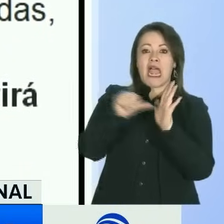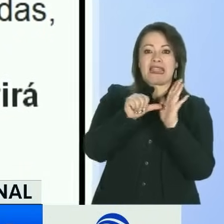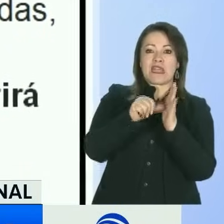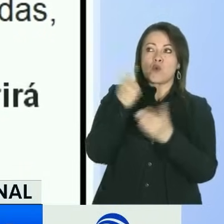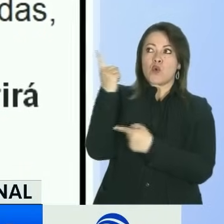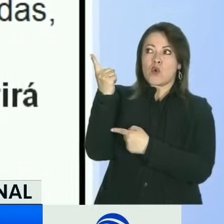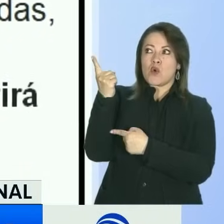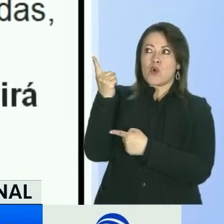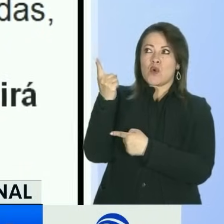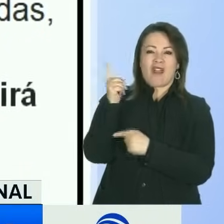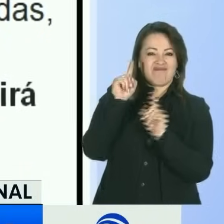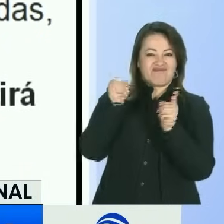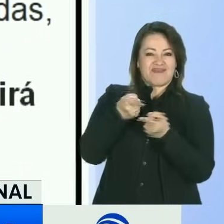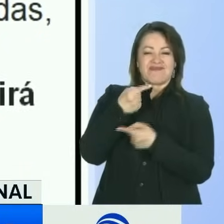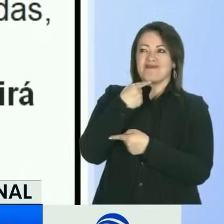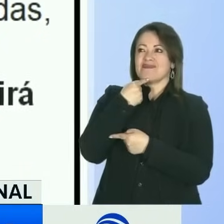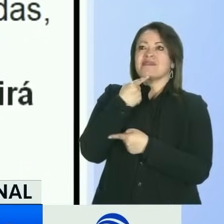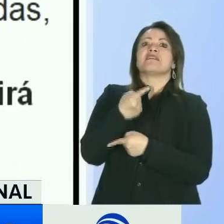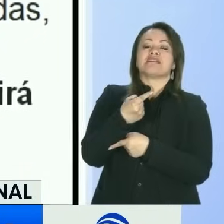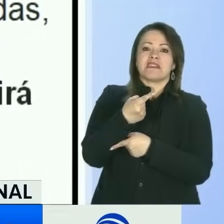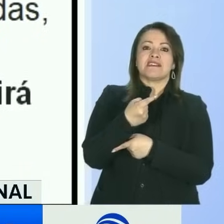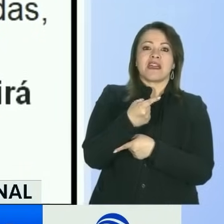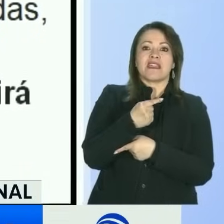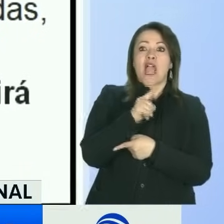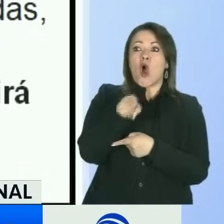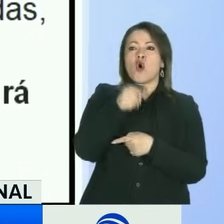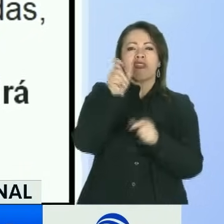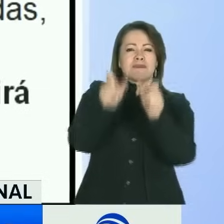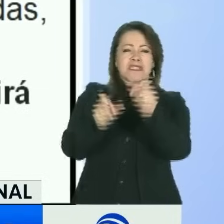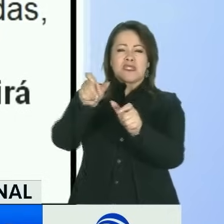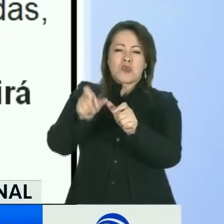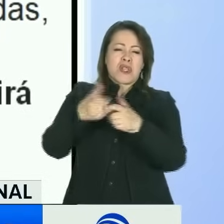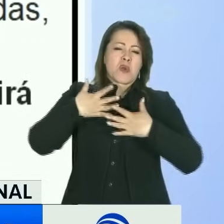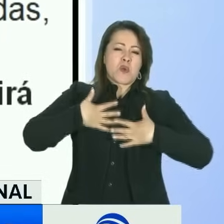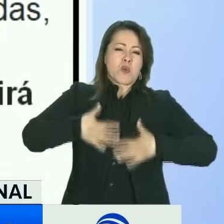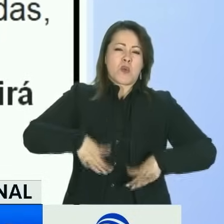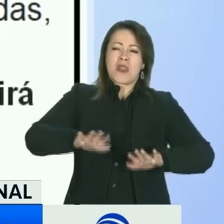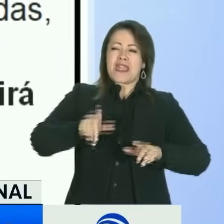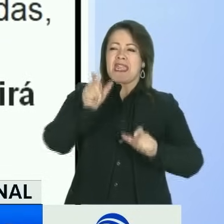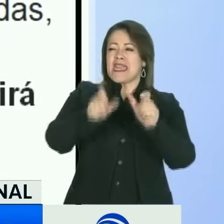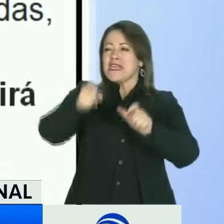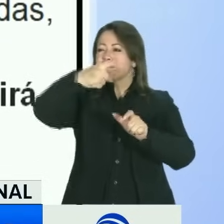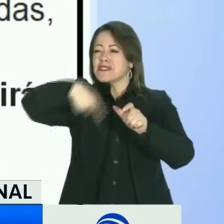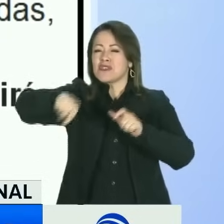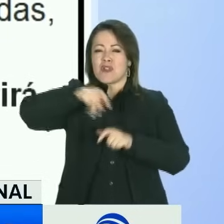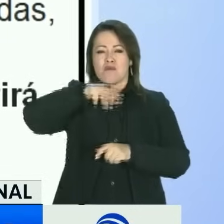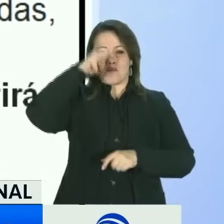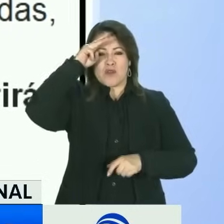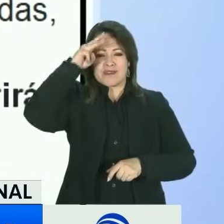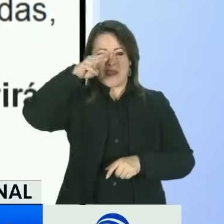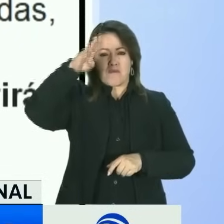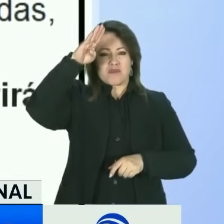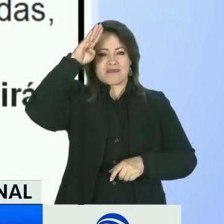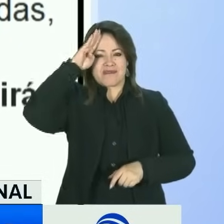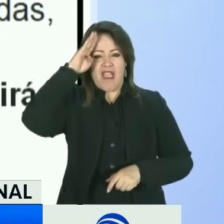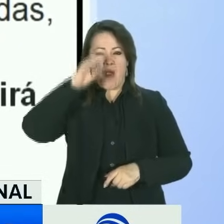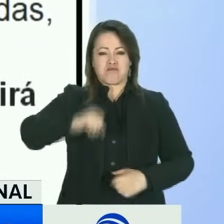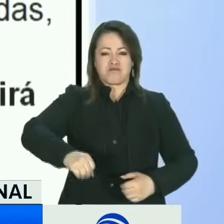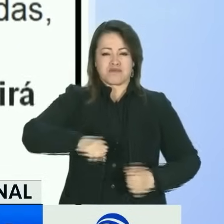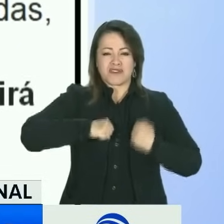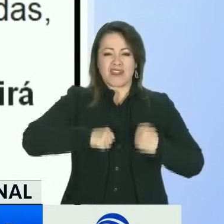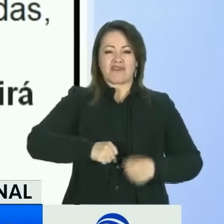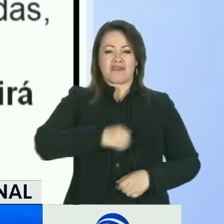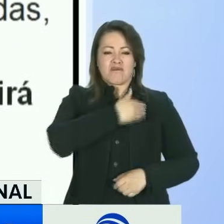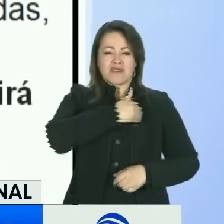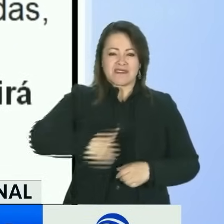personal de las Fuerzas Armadas, usurpare mando militar o policial o retuviere ilegalmente mando político, militar o policial, incurrirá en prisión